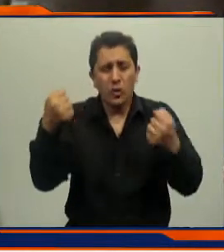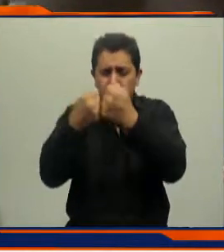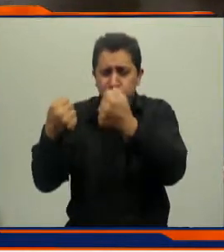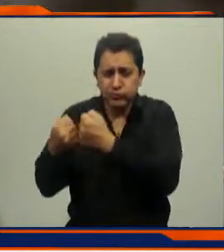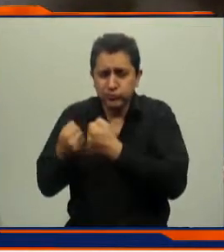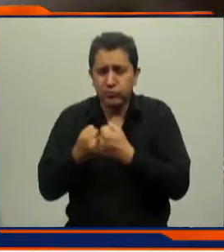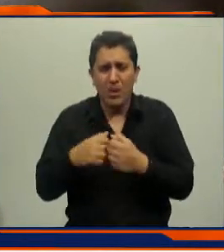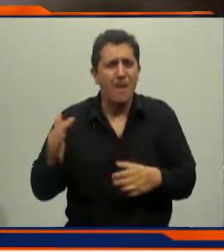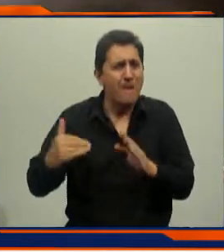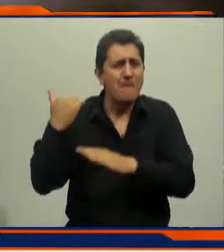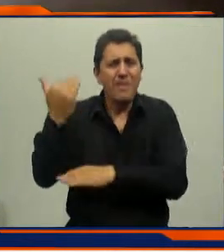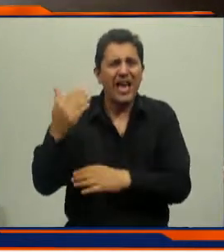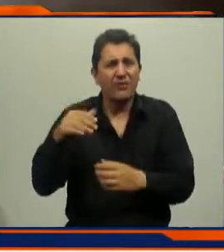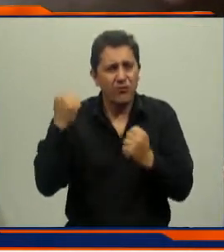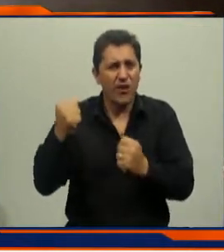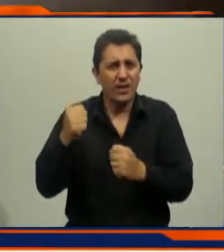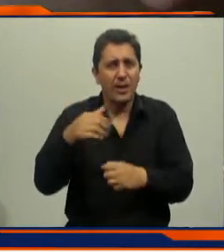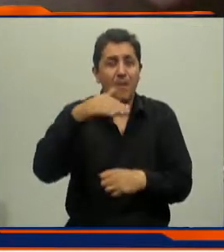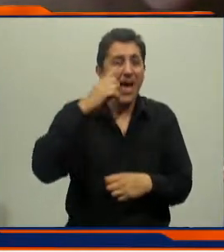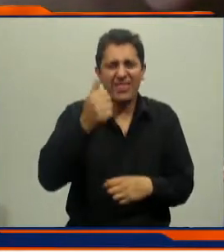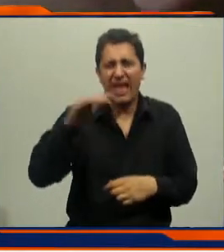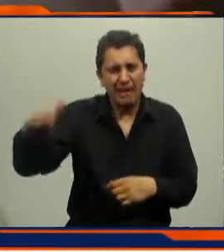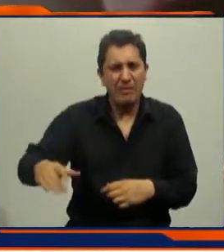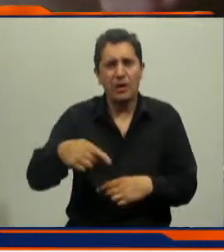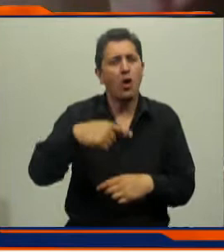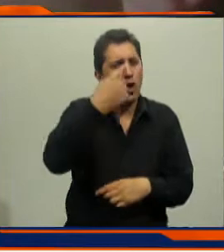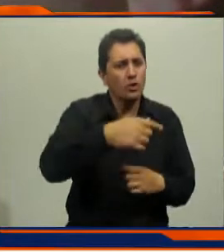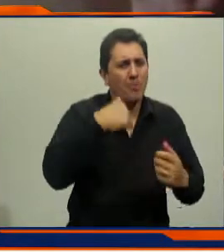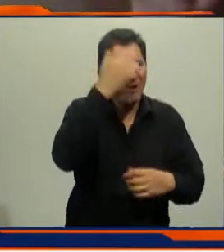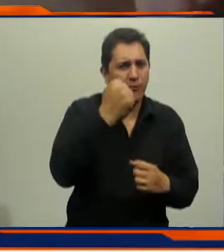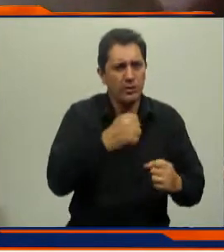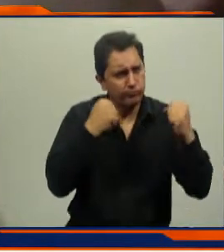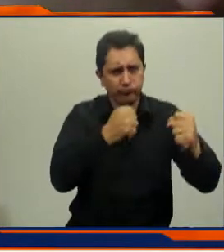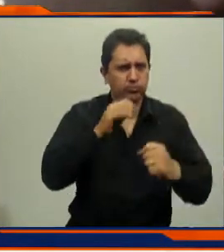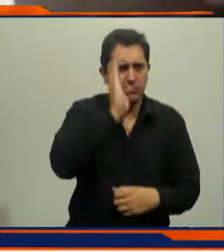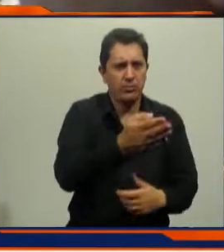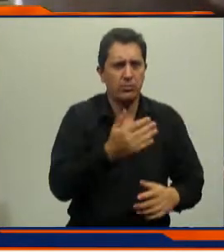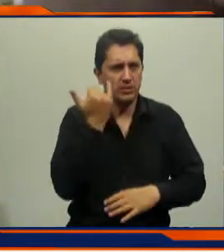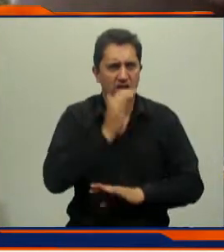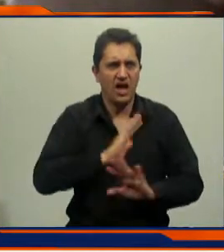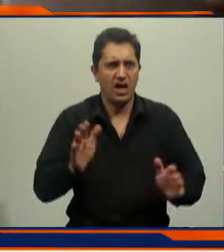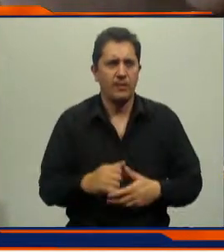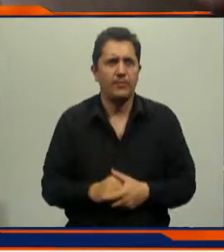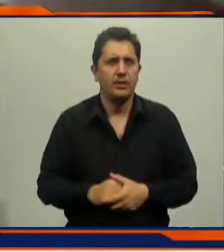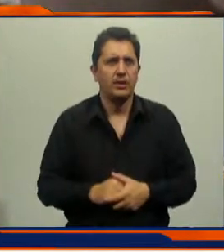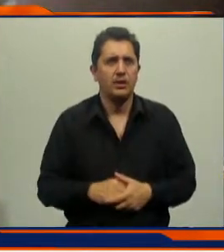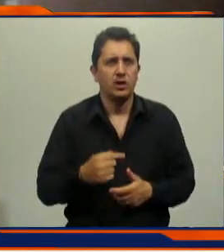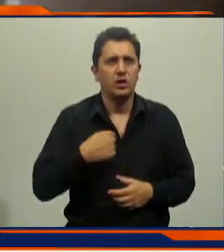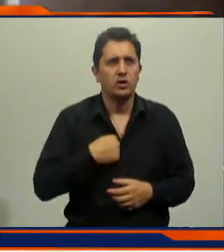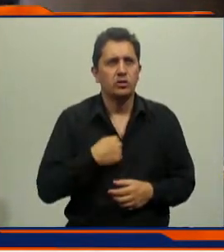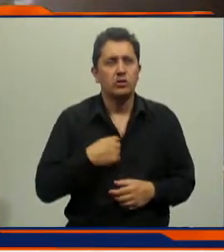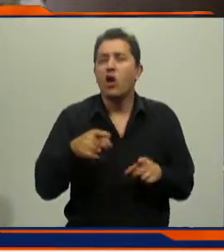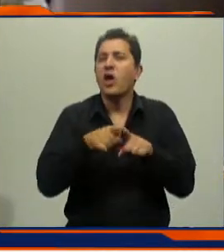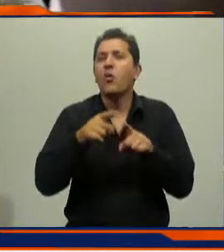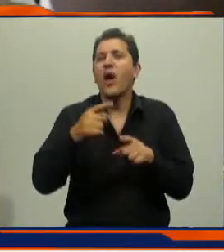boxeadores más fuertes que Maidana, más fuertes. Sin embargo, como yo les he dicho siempre, ahí está, como en